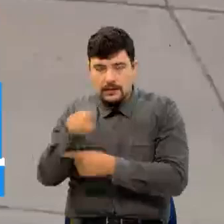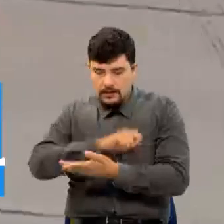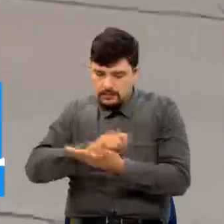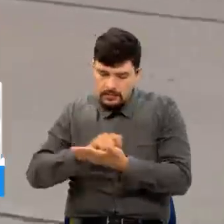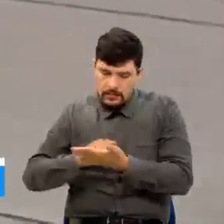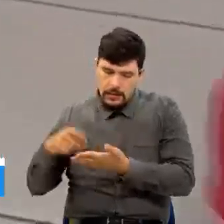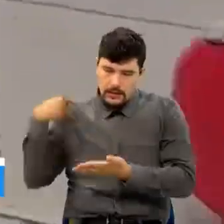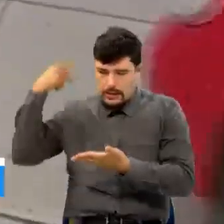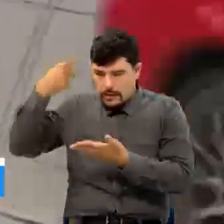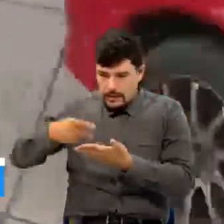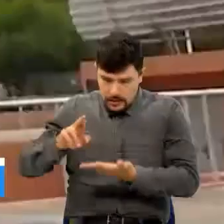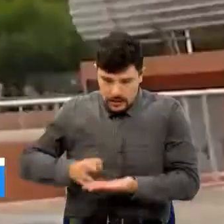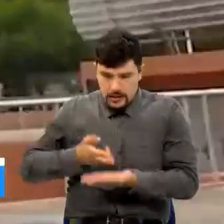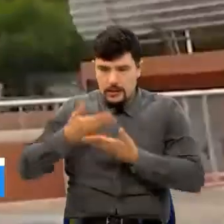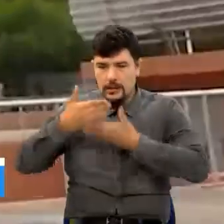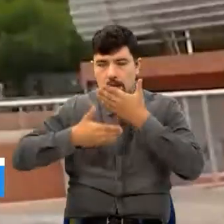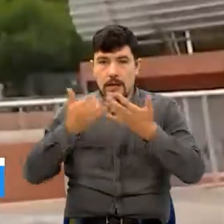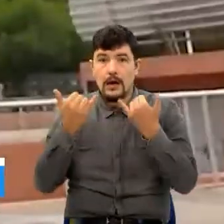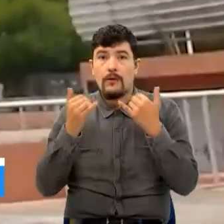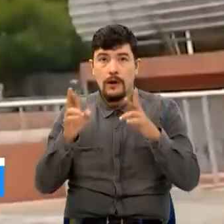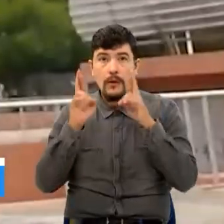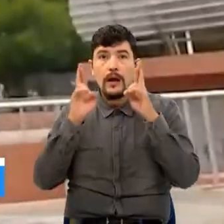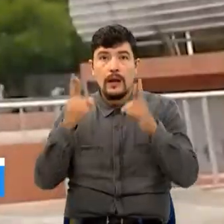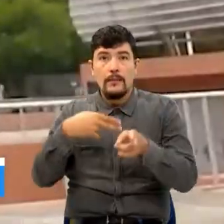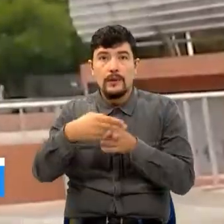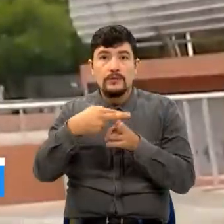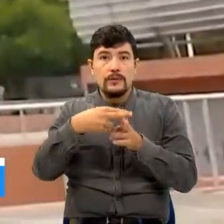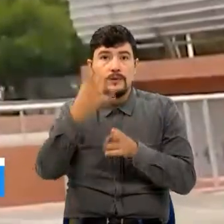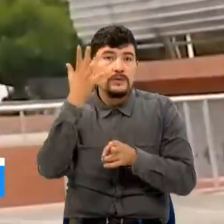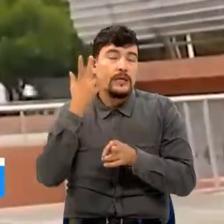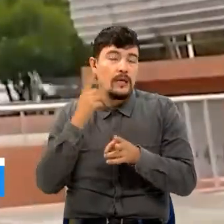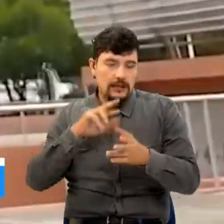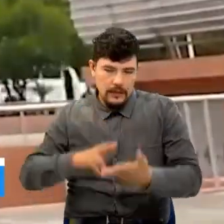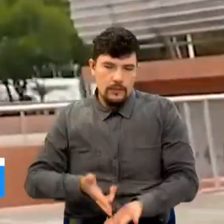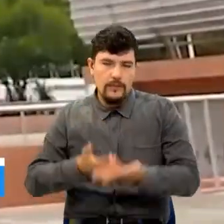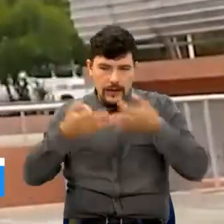su recuperación, y que esperamos sea contada en los próximos días con sus propias palabras.